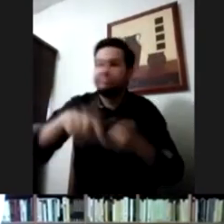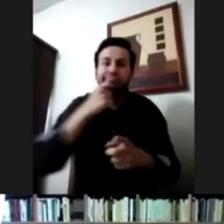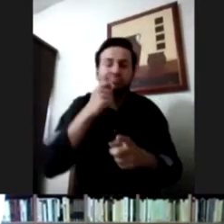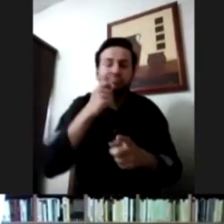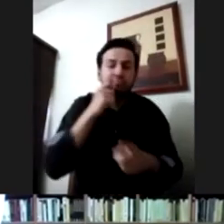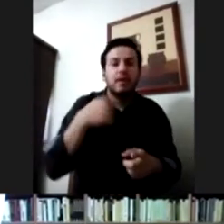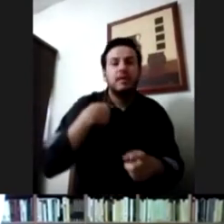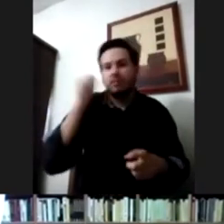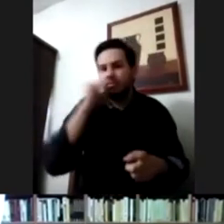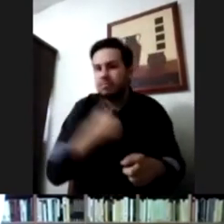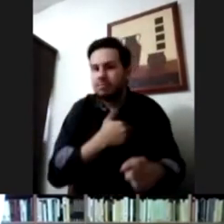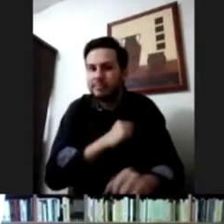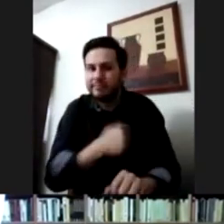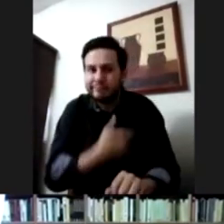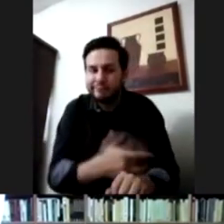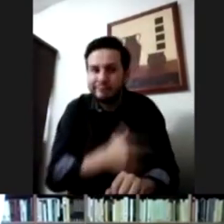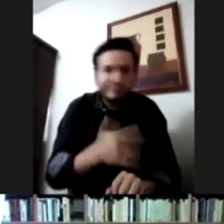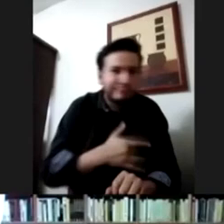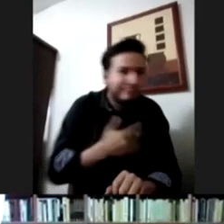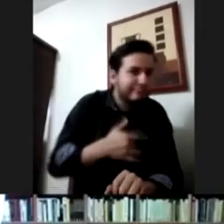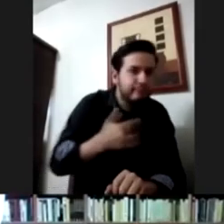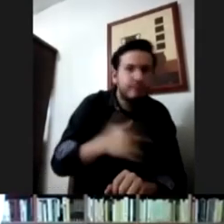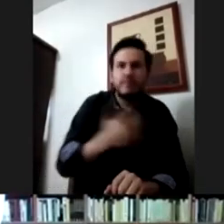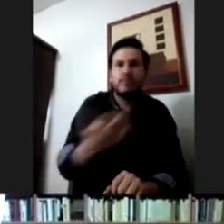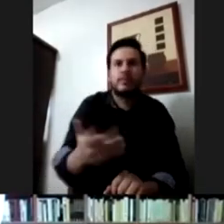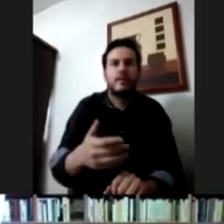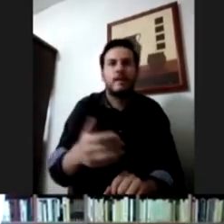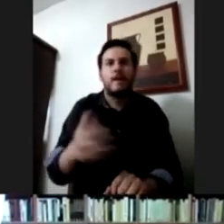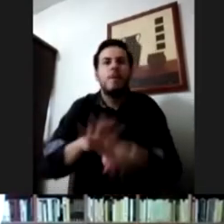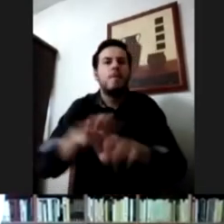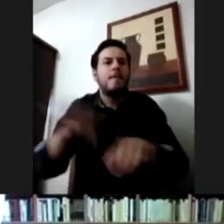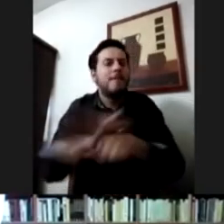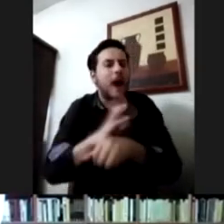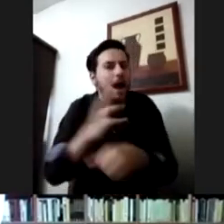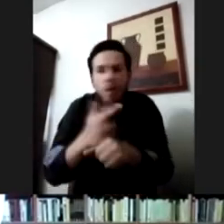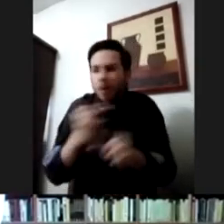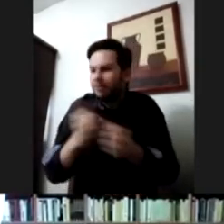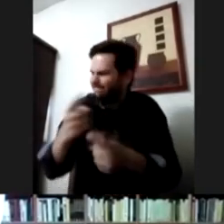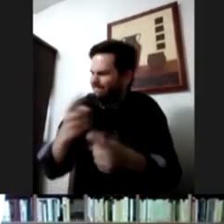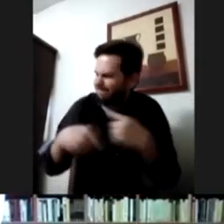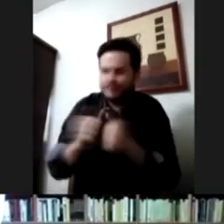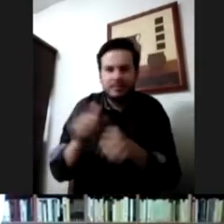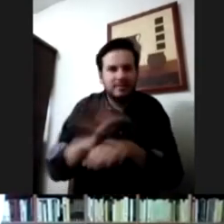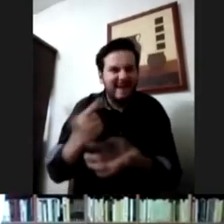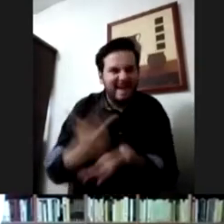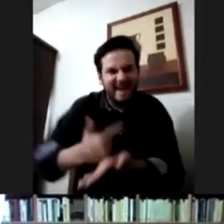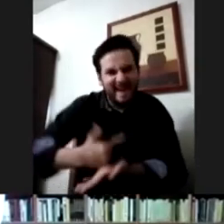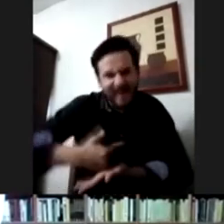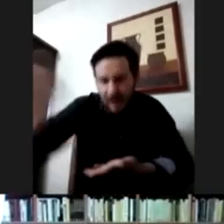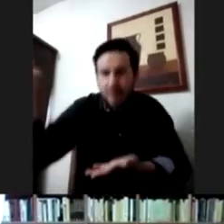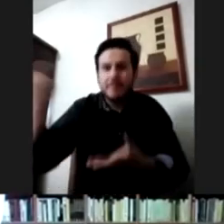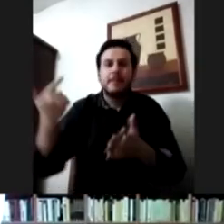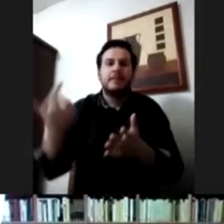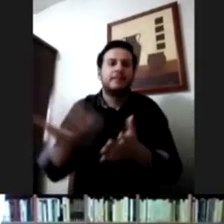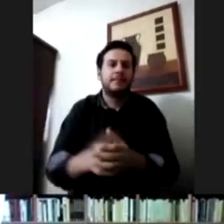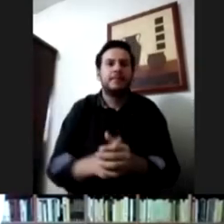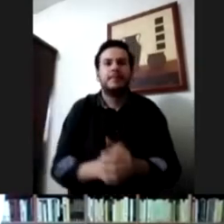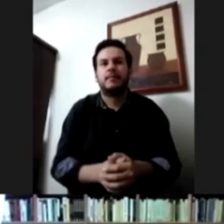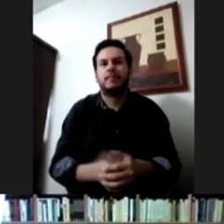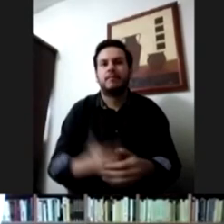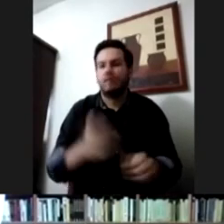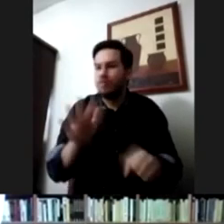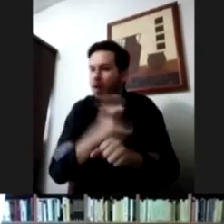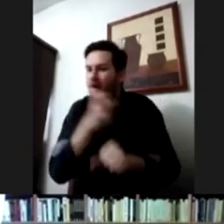momento pues se encuentran mayormente afectados por pues los efectos, ¿no?,